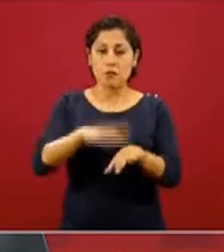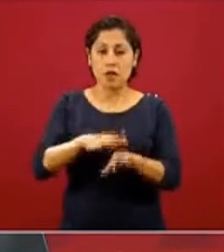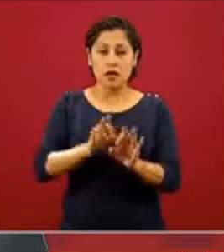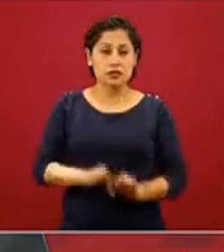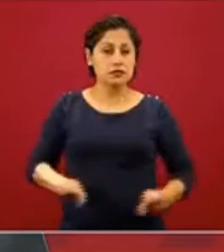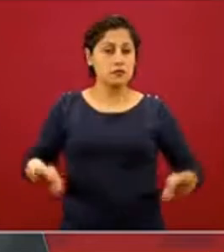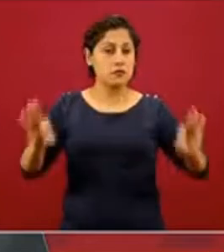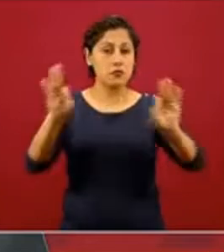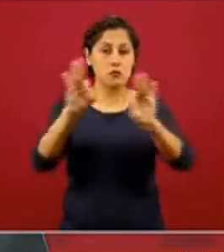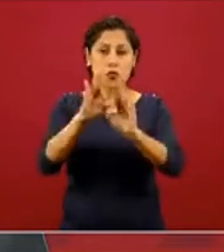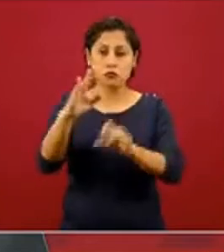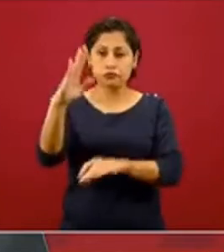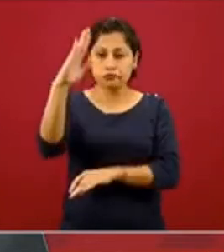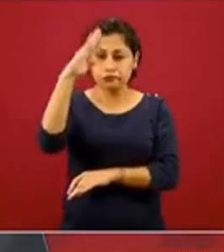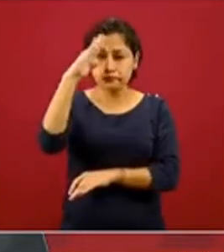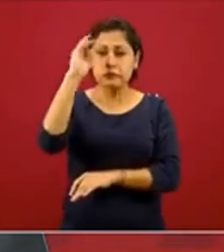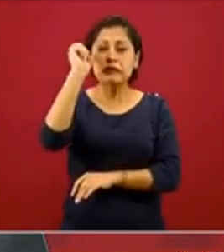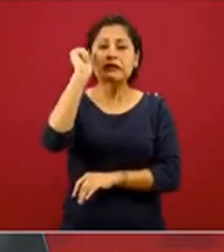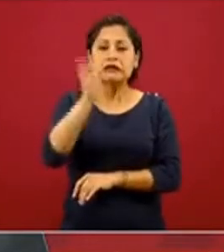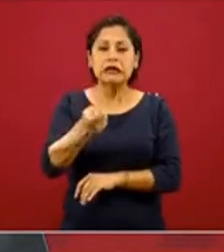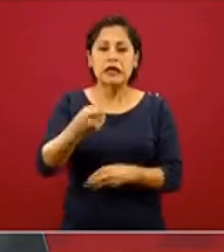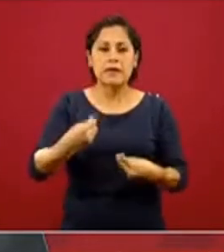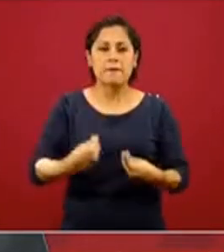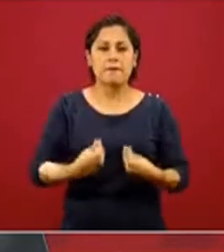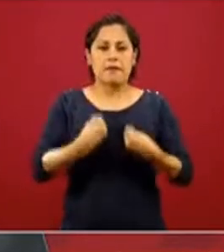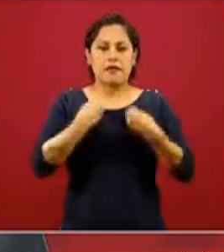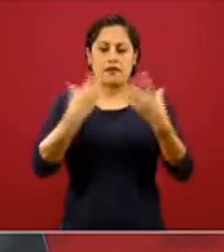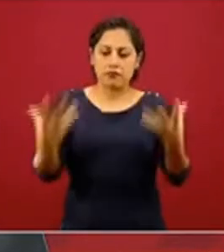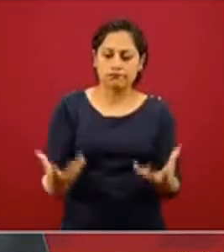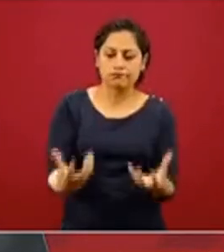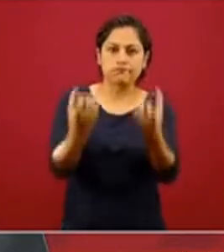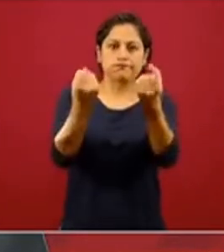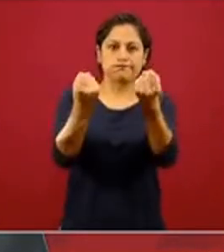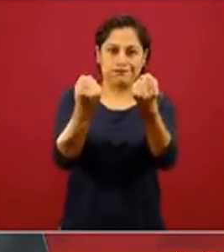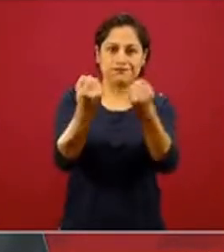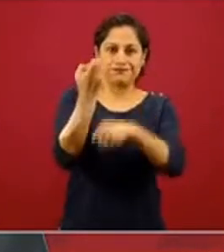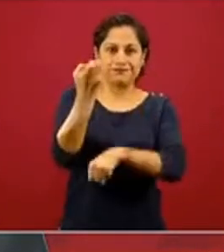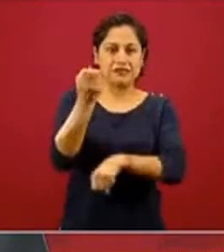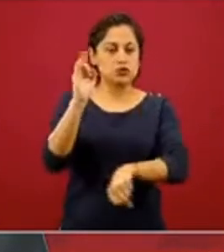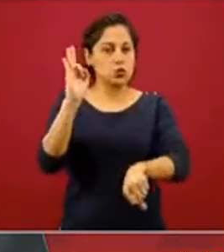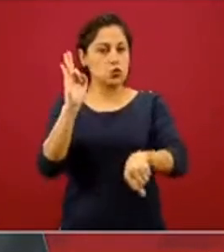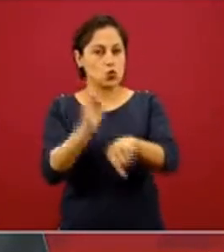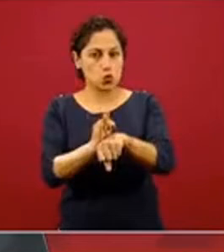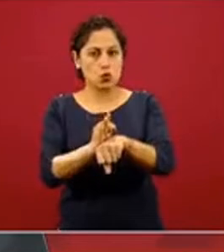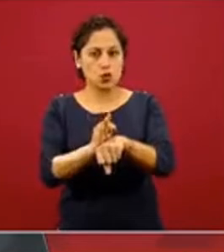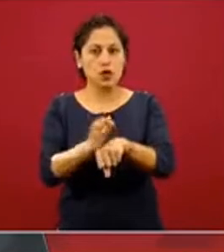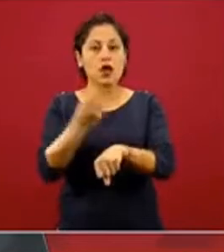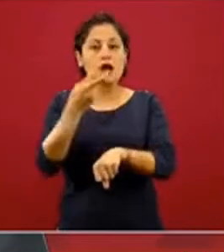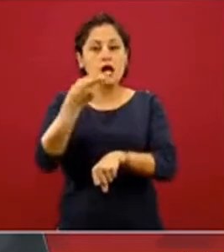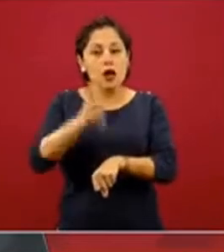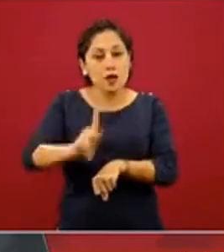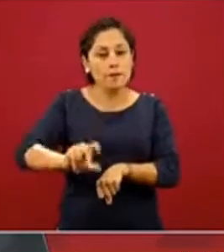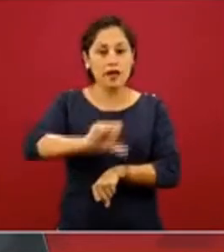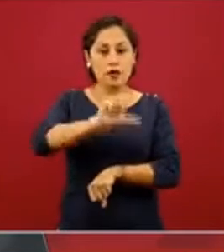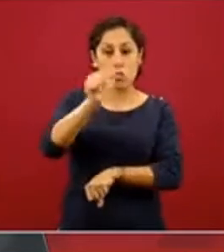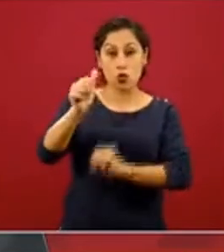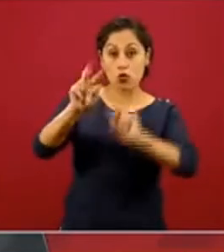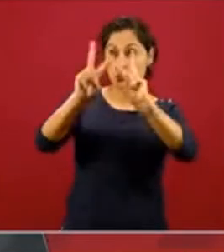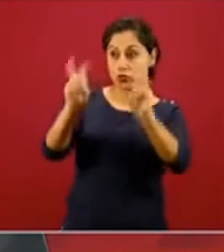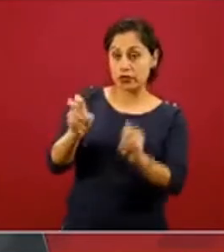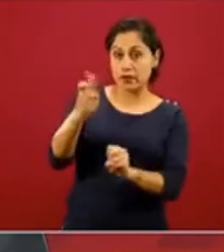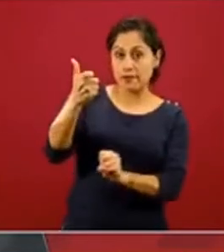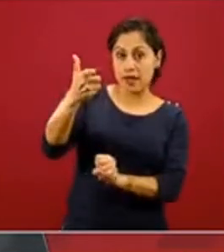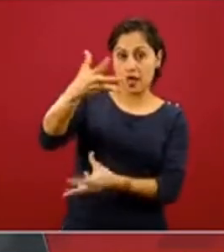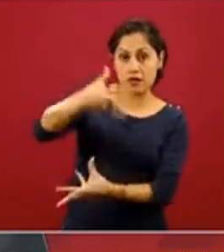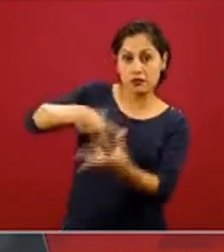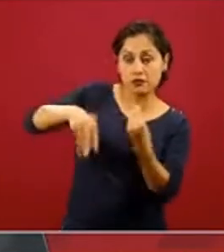la salud, proteger la vida. Pero cuando pensamos en la economía, cuando analizamos la economía, cuando